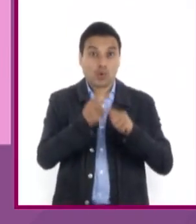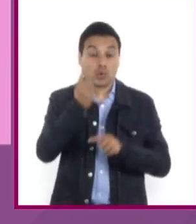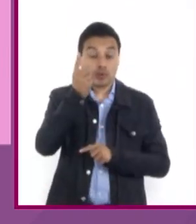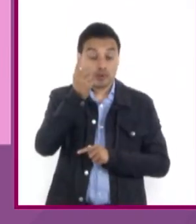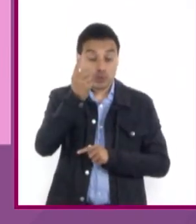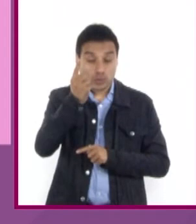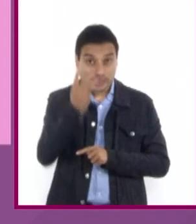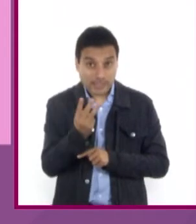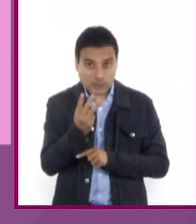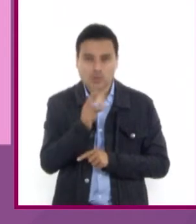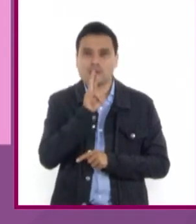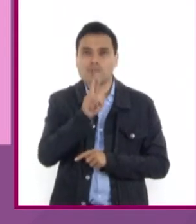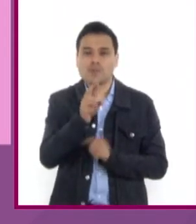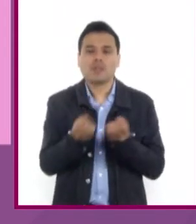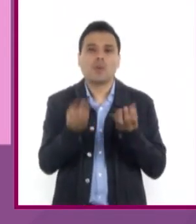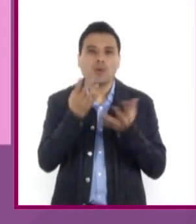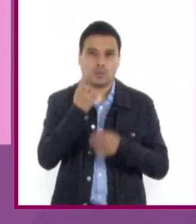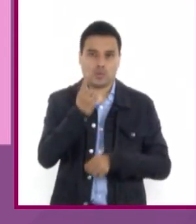igual a 1.